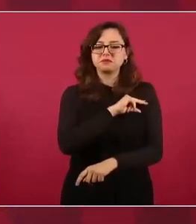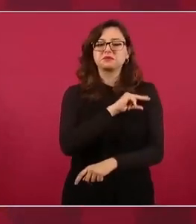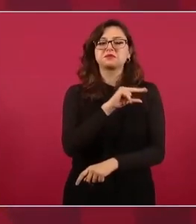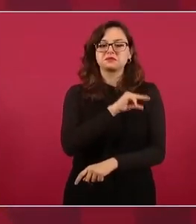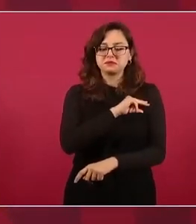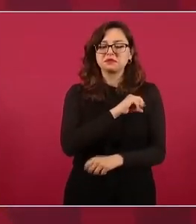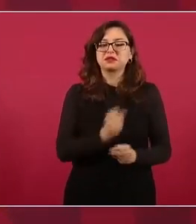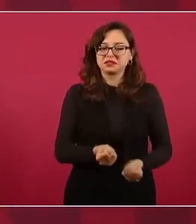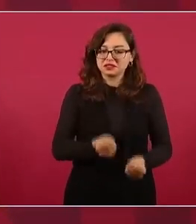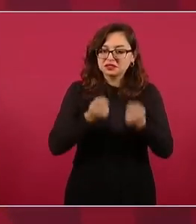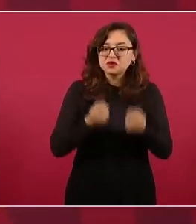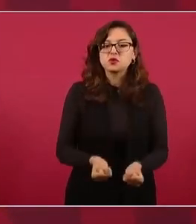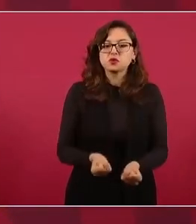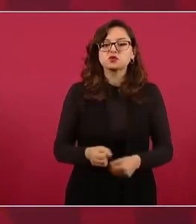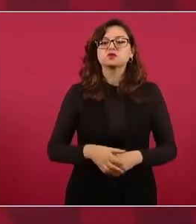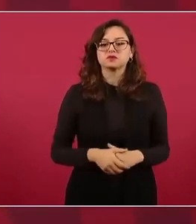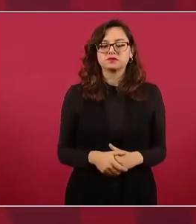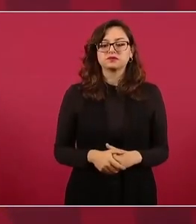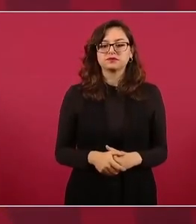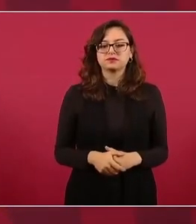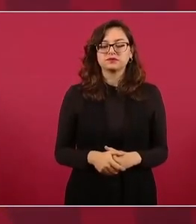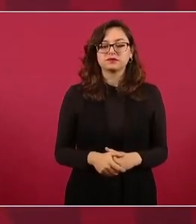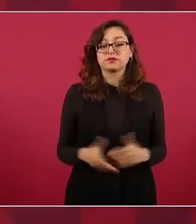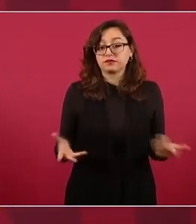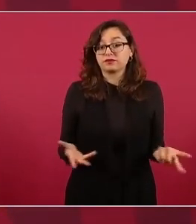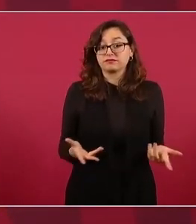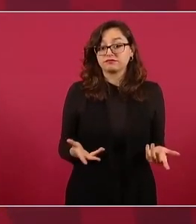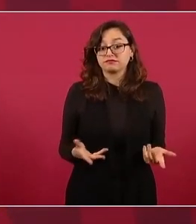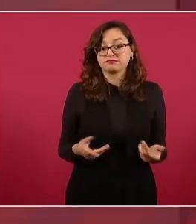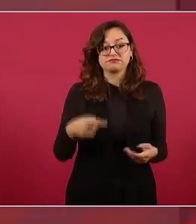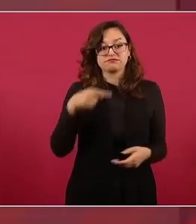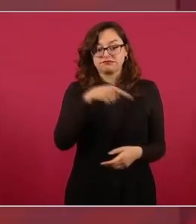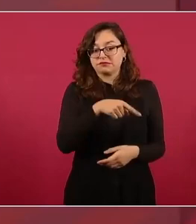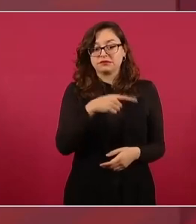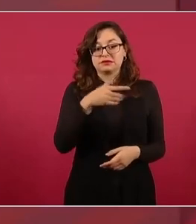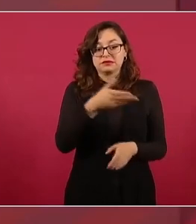porque iban a acabar Pemex.